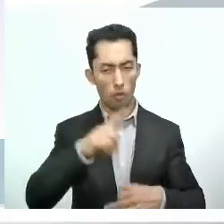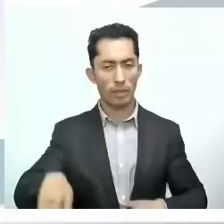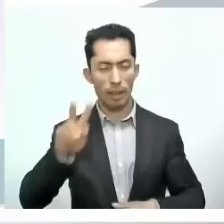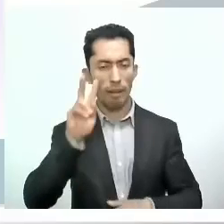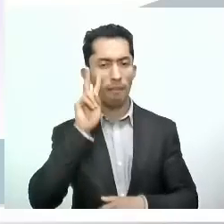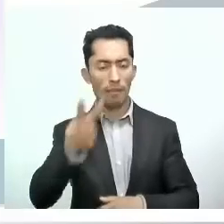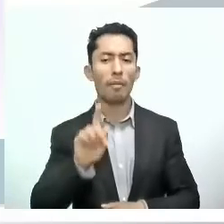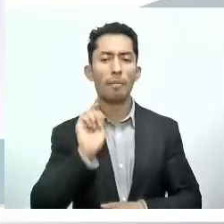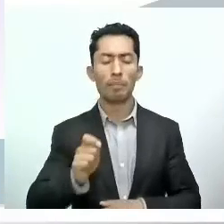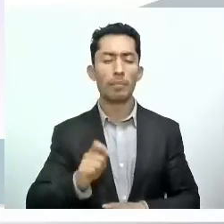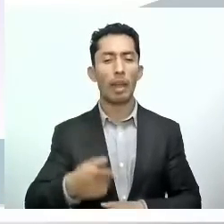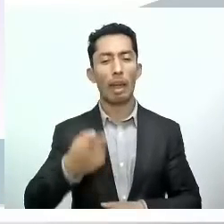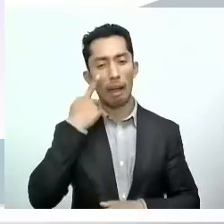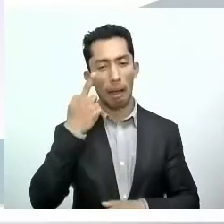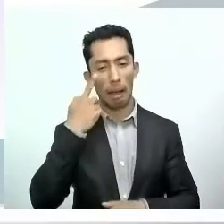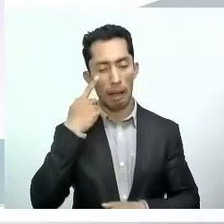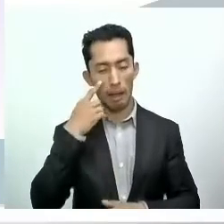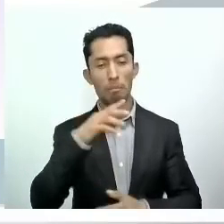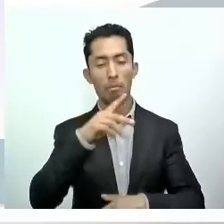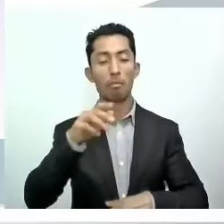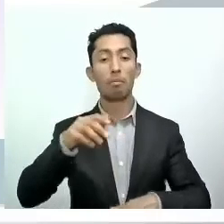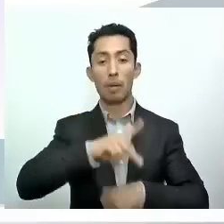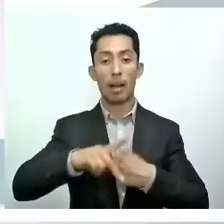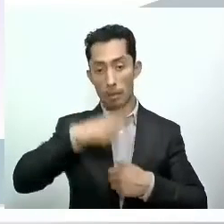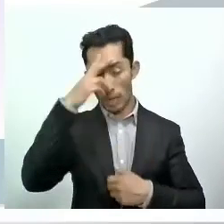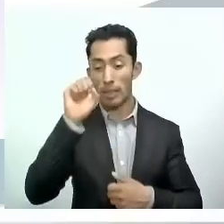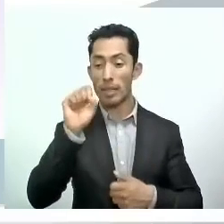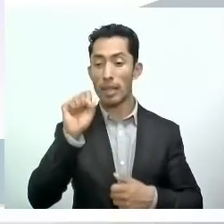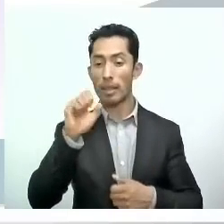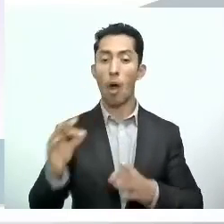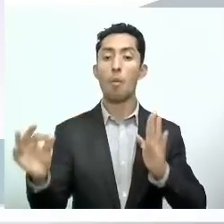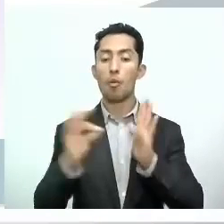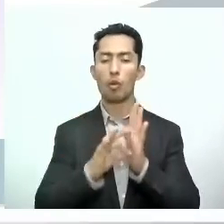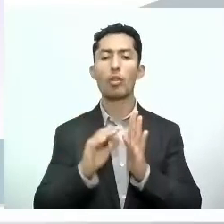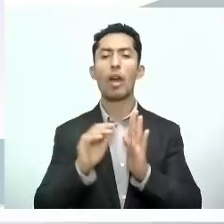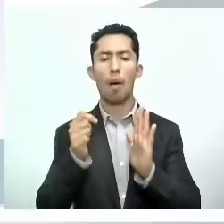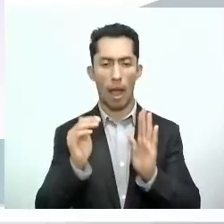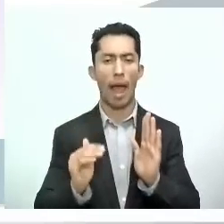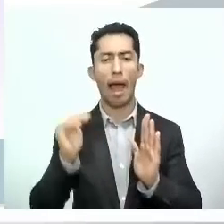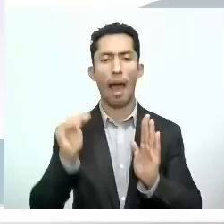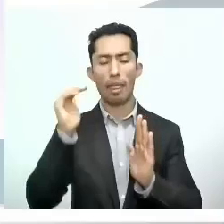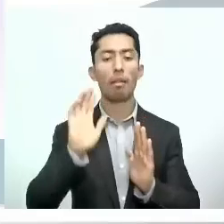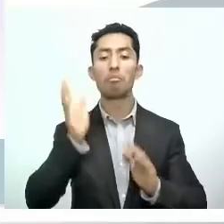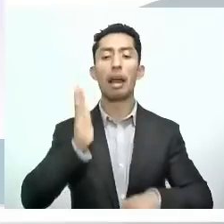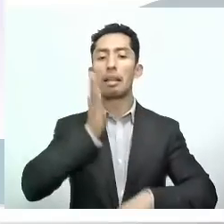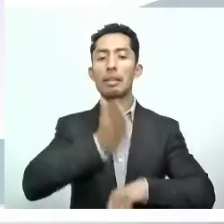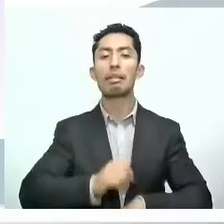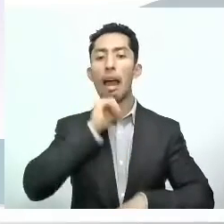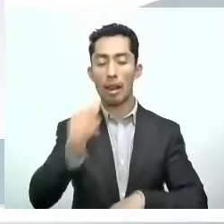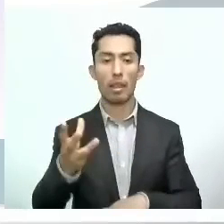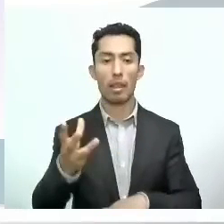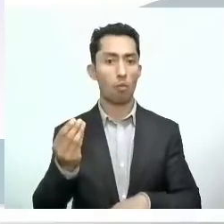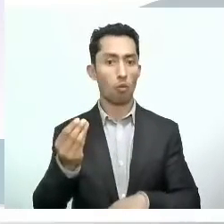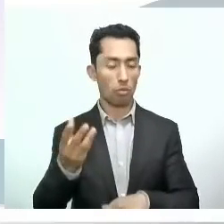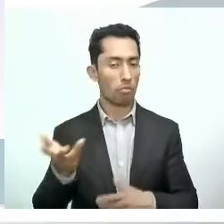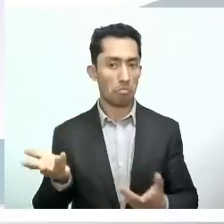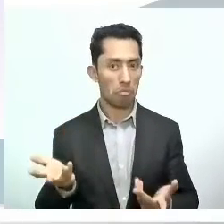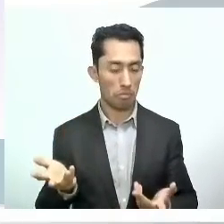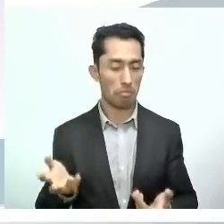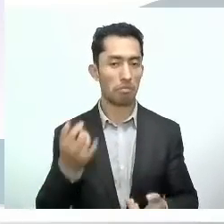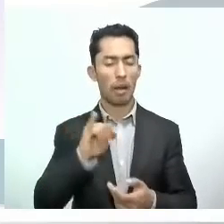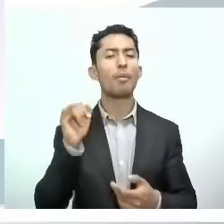número general de México es 60 puntos, o sea, una puntuación alta de impunidad. Pero cuando analizamos